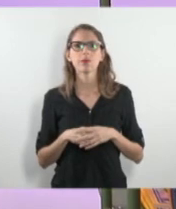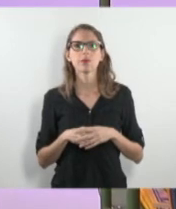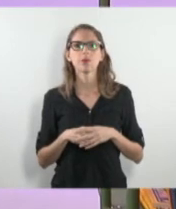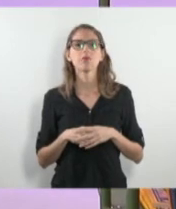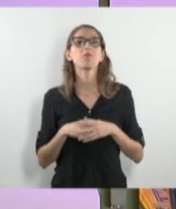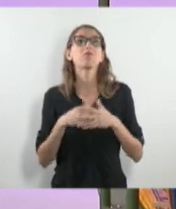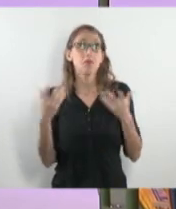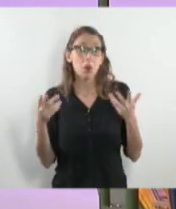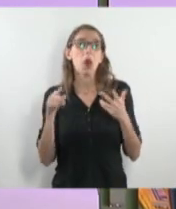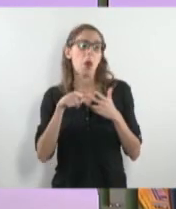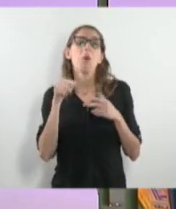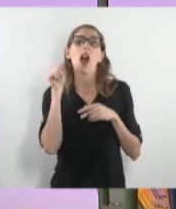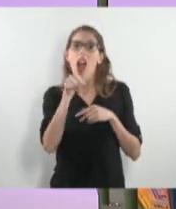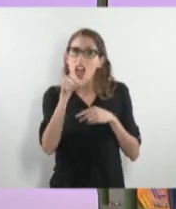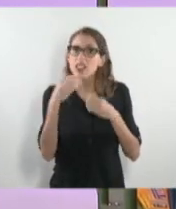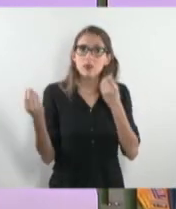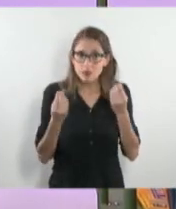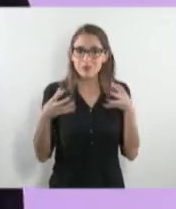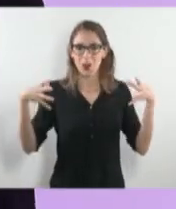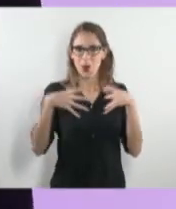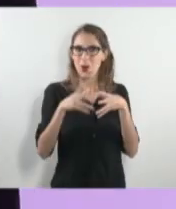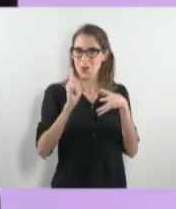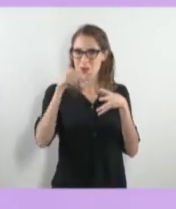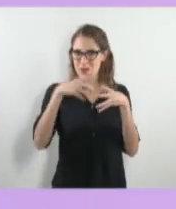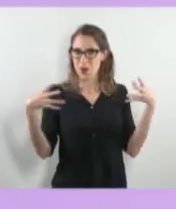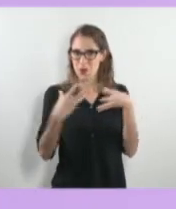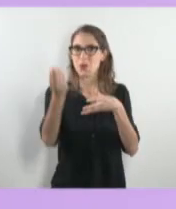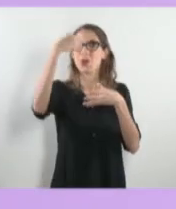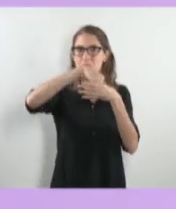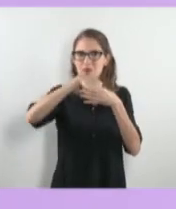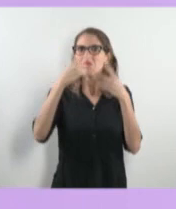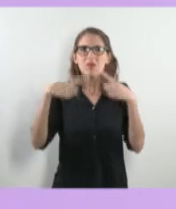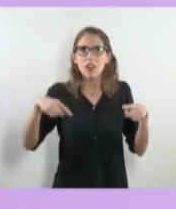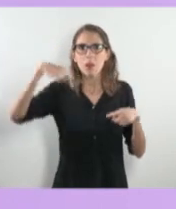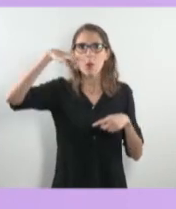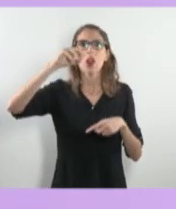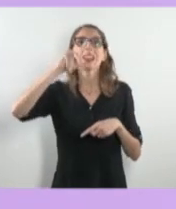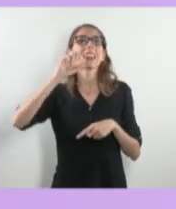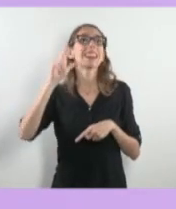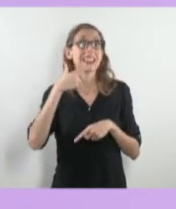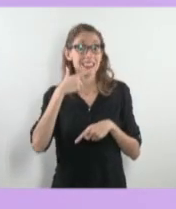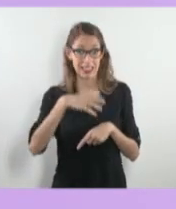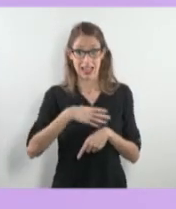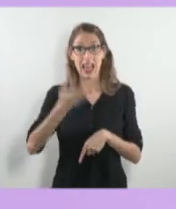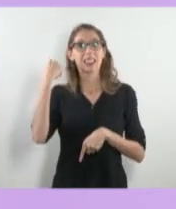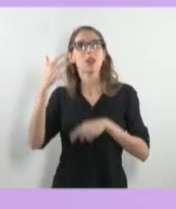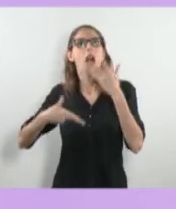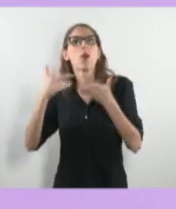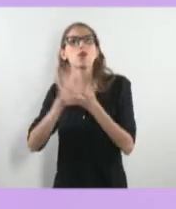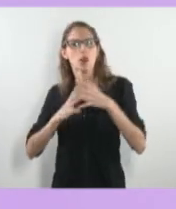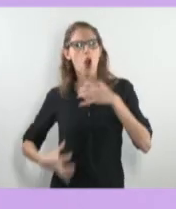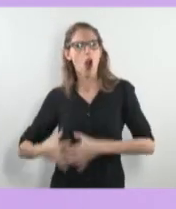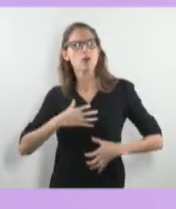Bueno, son proteicas, son hormonas, en este caso, formadas por proteínas. La clase pasada habíamos visto hormonas formadas por lípidos.